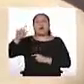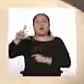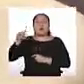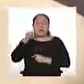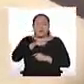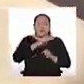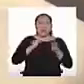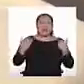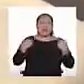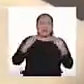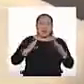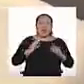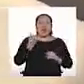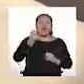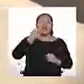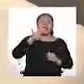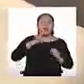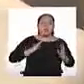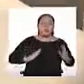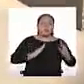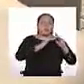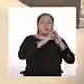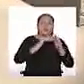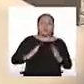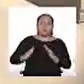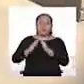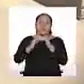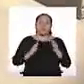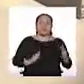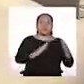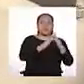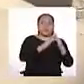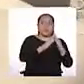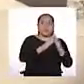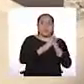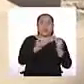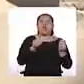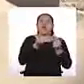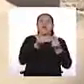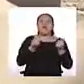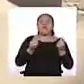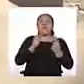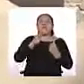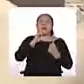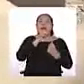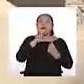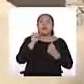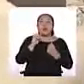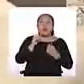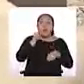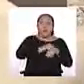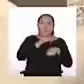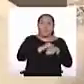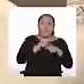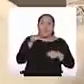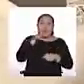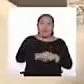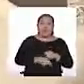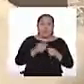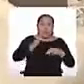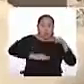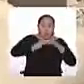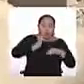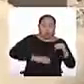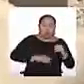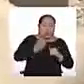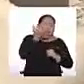14 pirámides construidas de barro y piedra. Es el complejo arquitectónico más antiguo